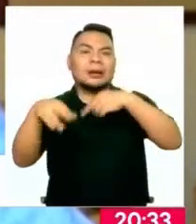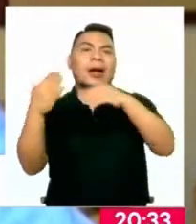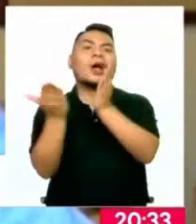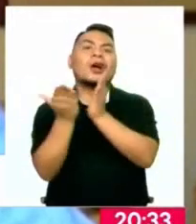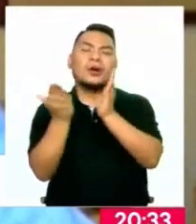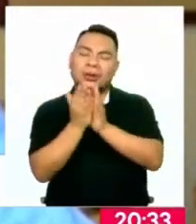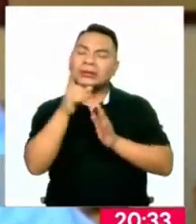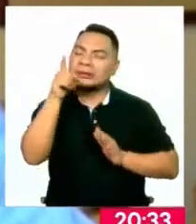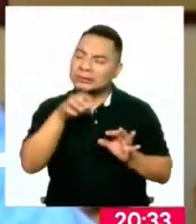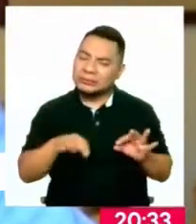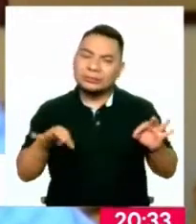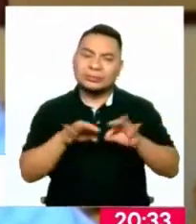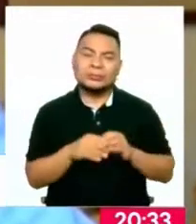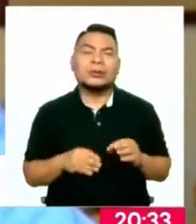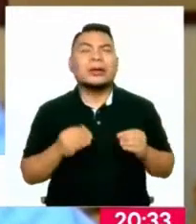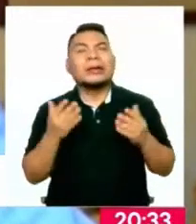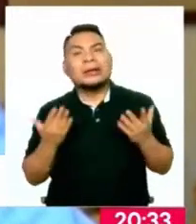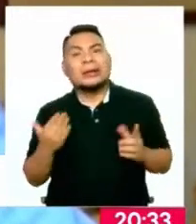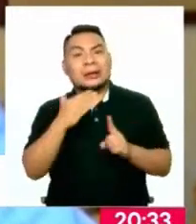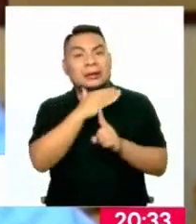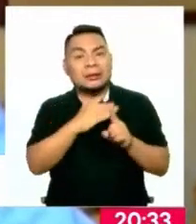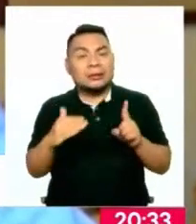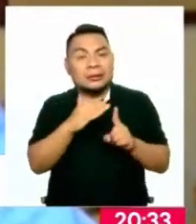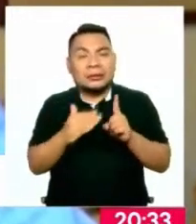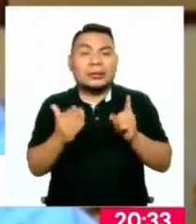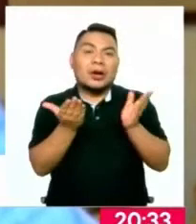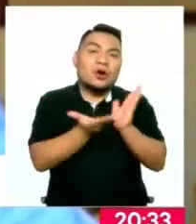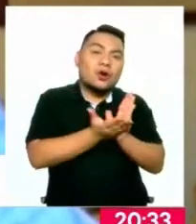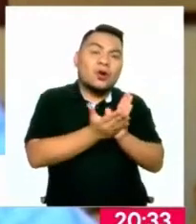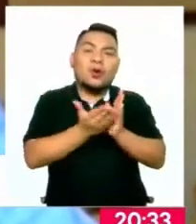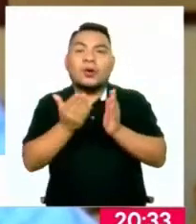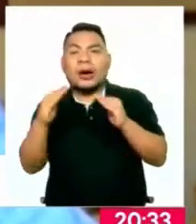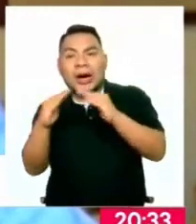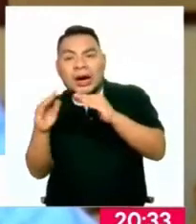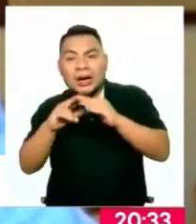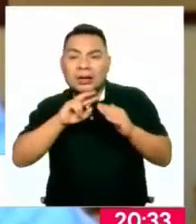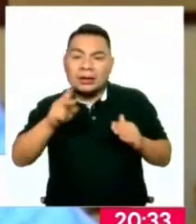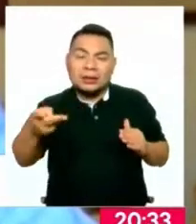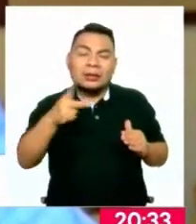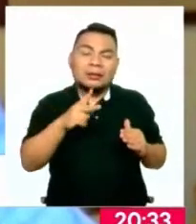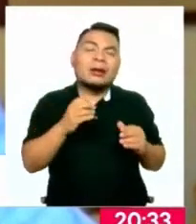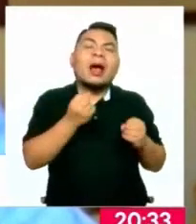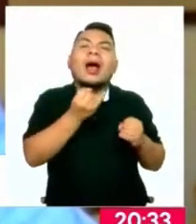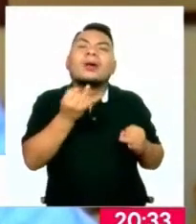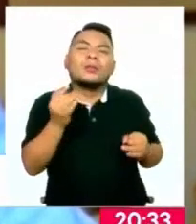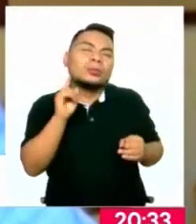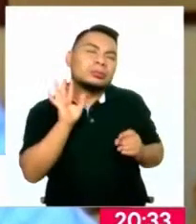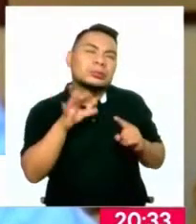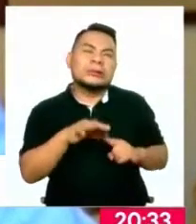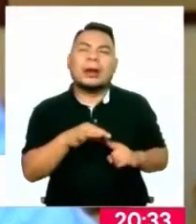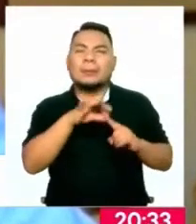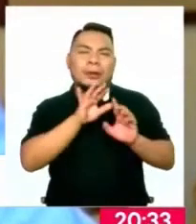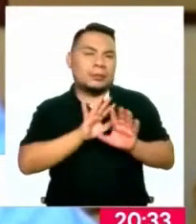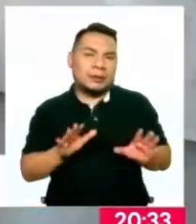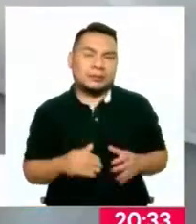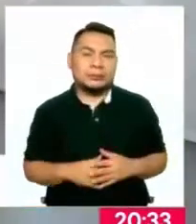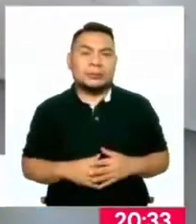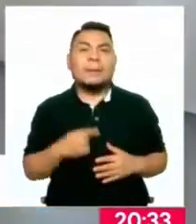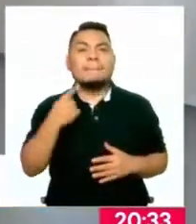Que la semipresencialidad sea en casos